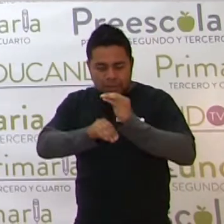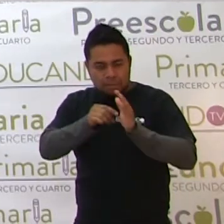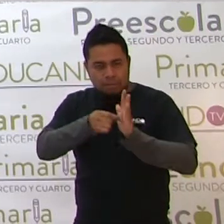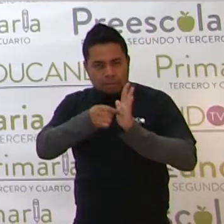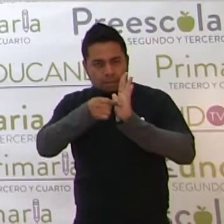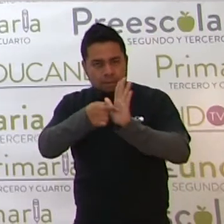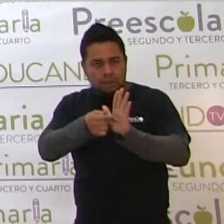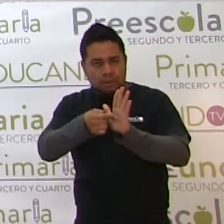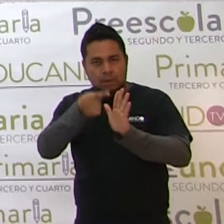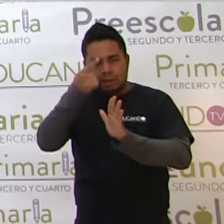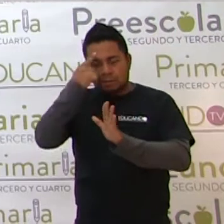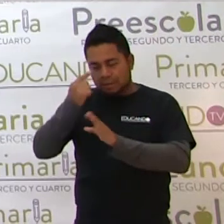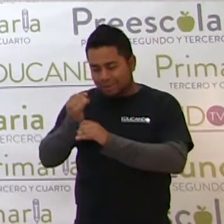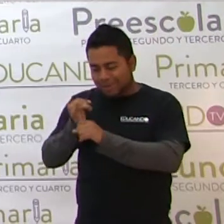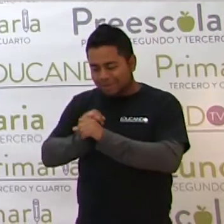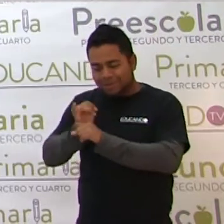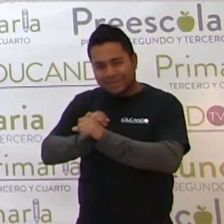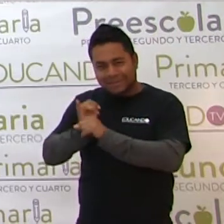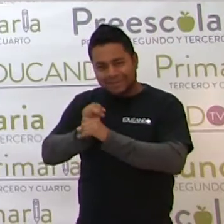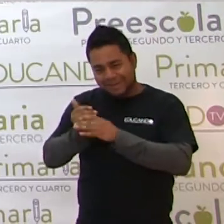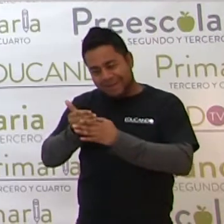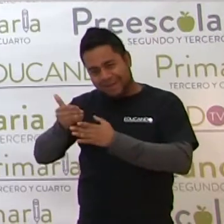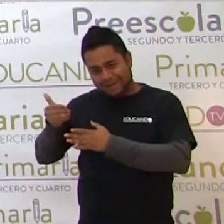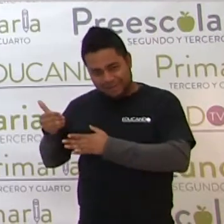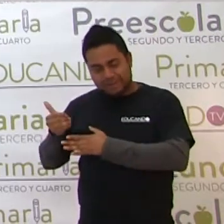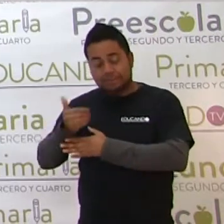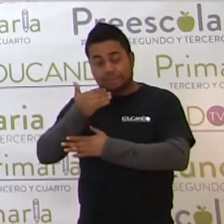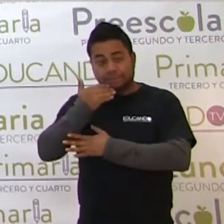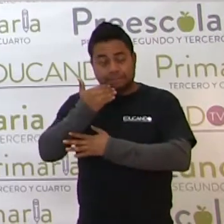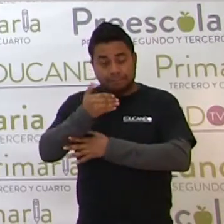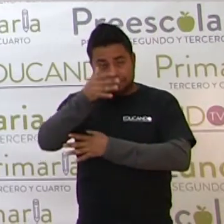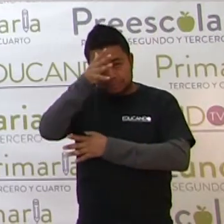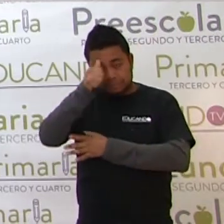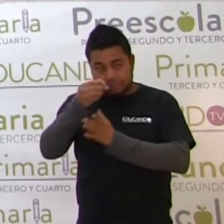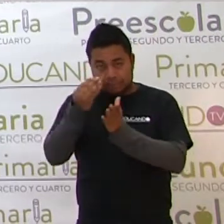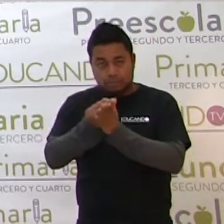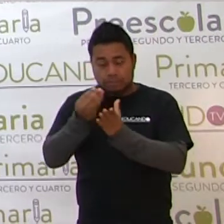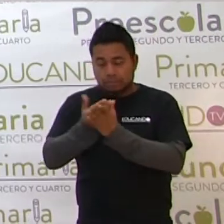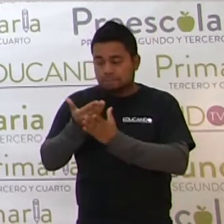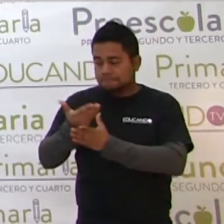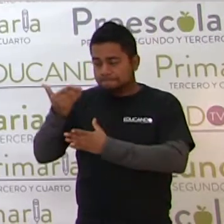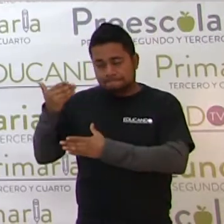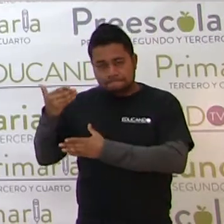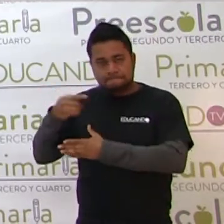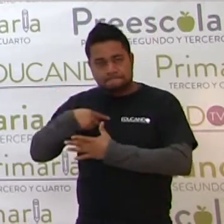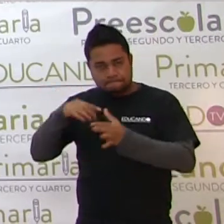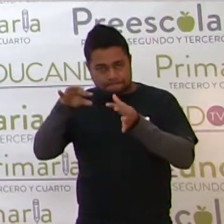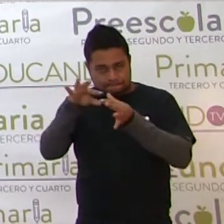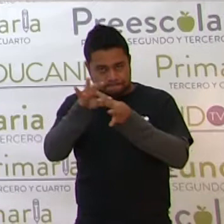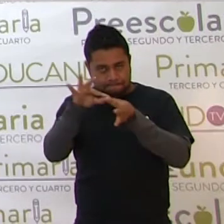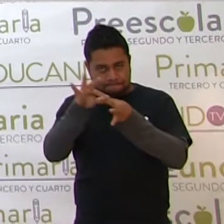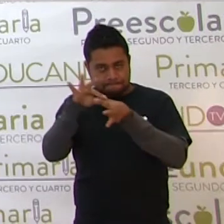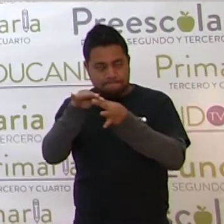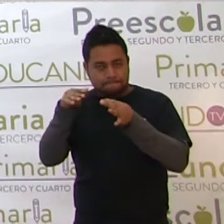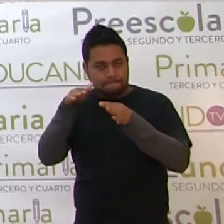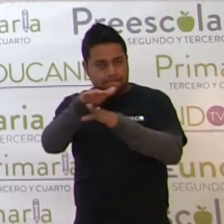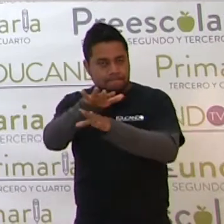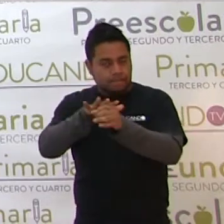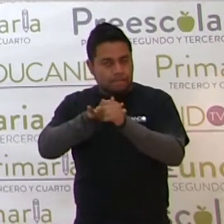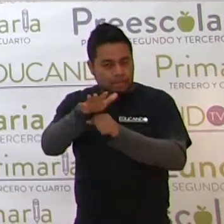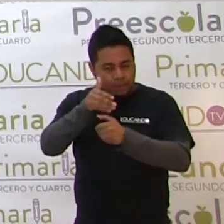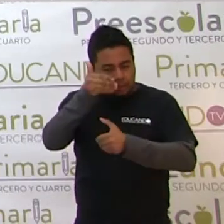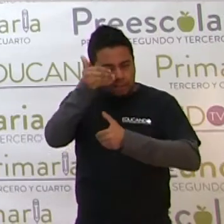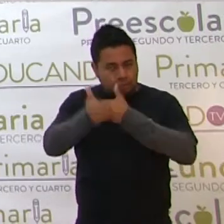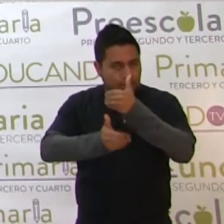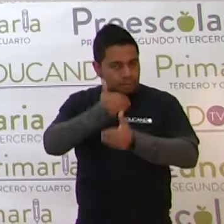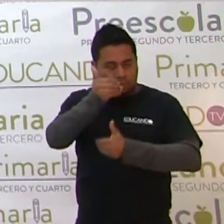presentación a partir de una investigación. ¿Sí? Recordemos que en la sesión pasada estuvimos platicando acerca de los pasos